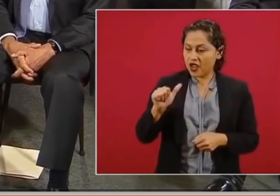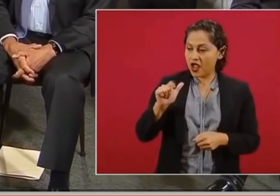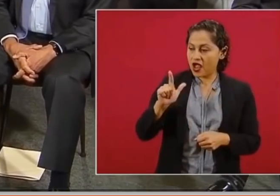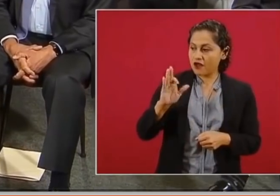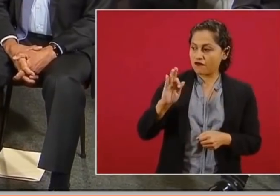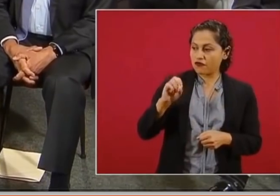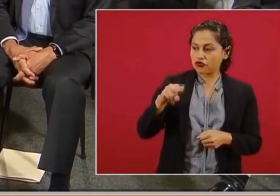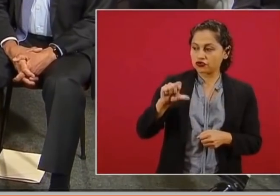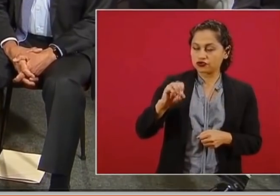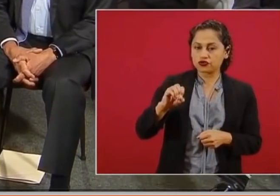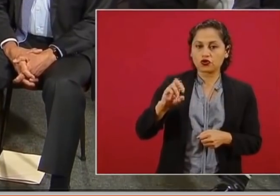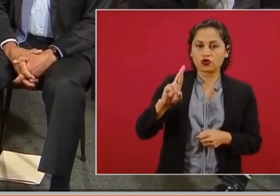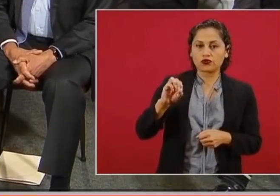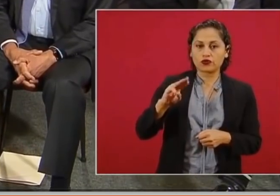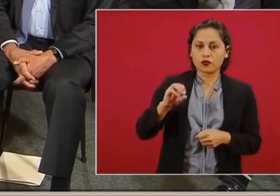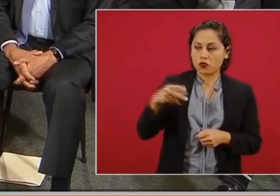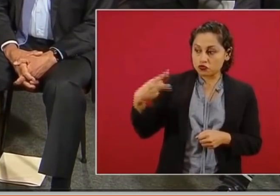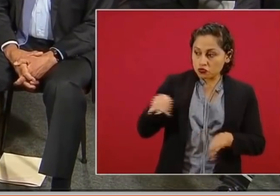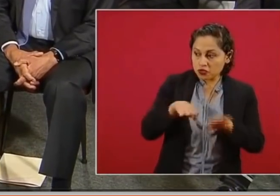su trabajo de